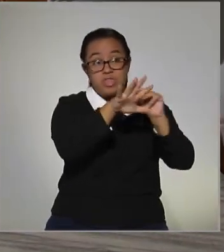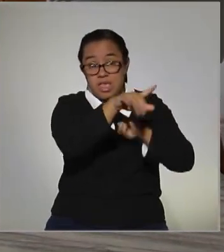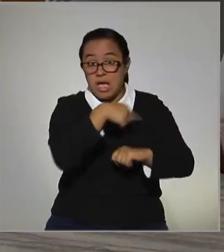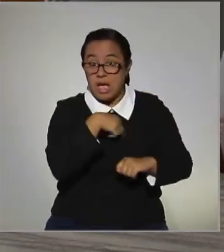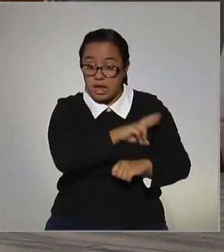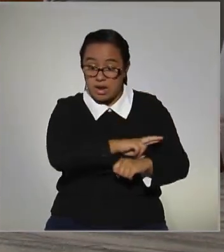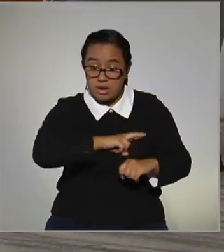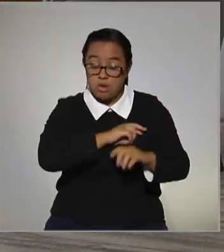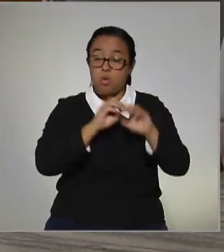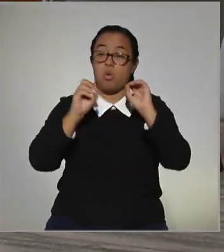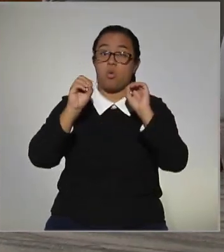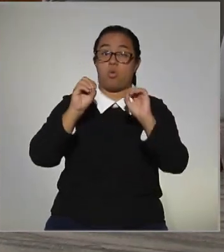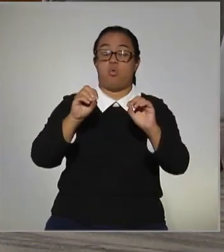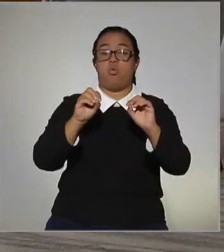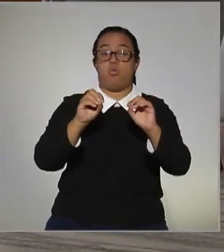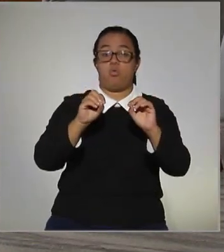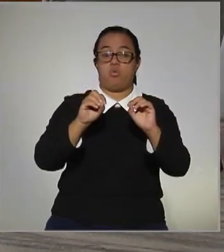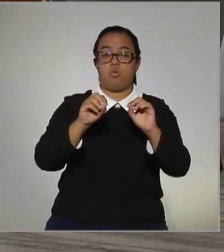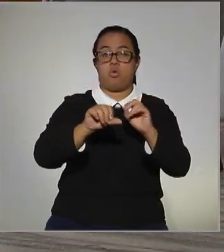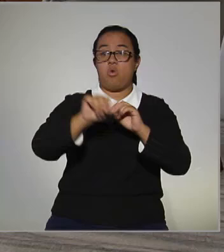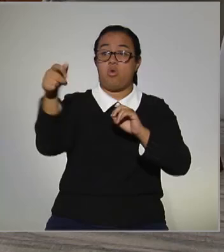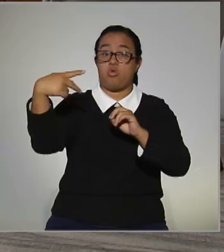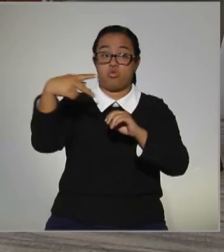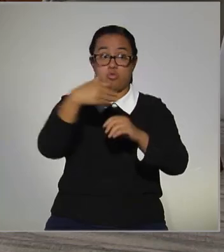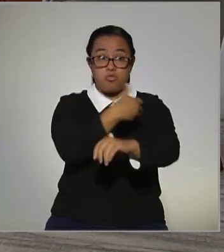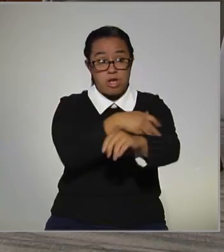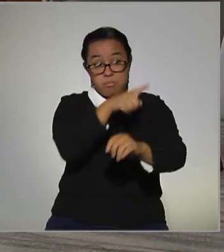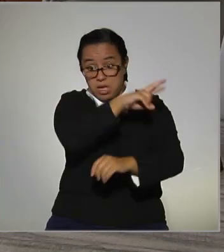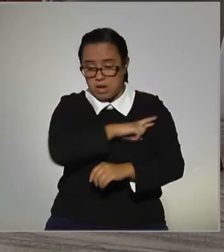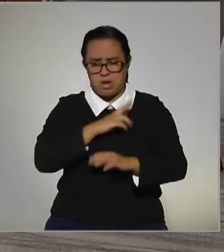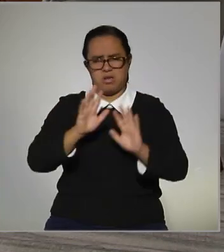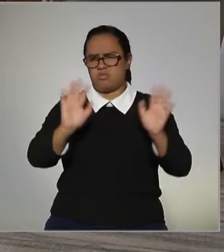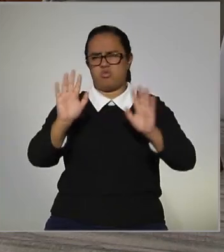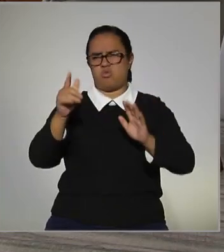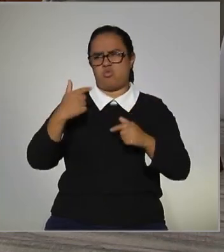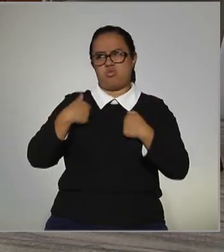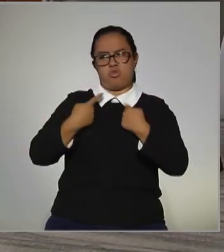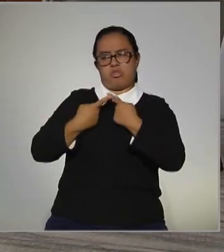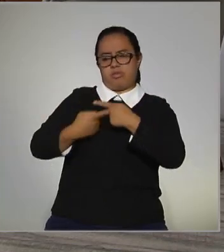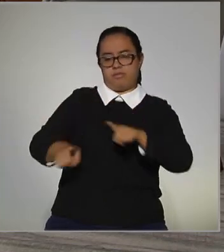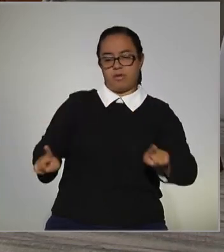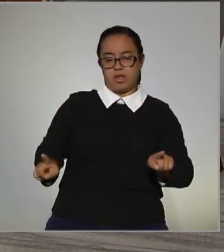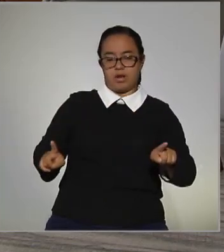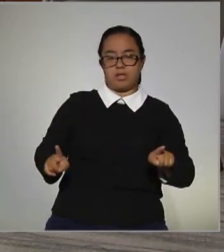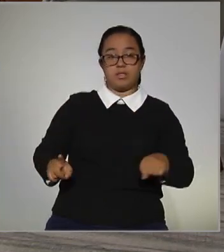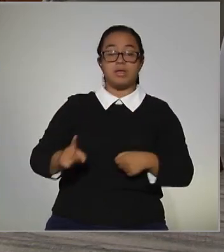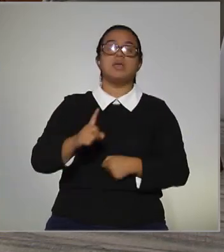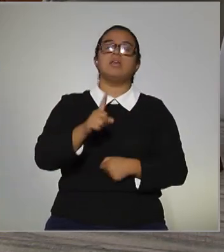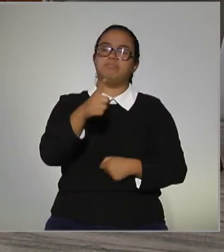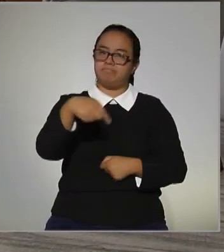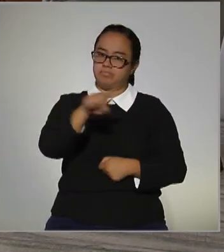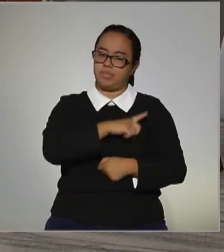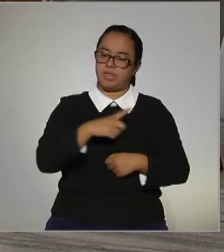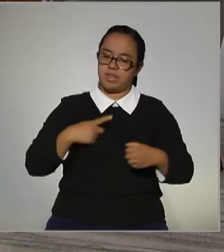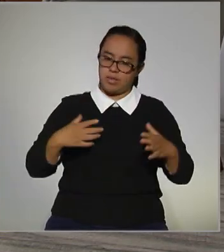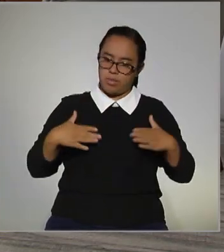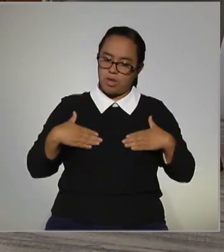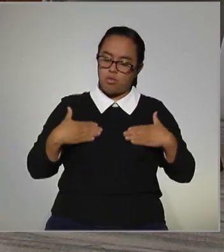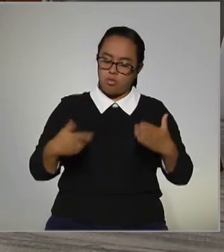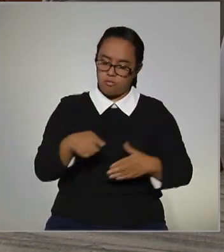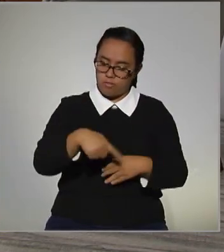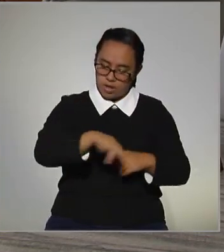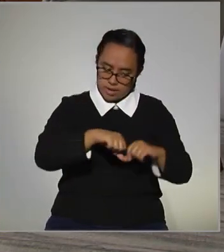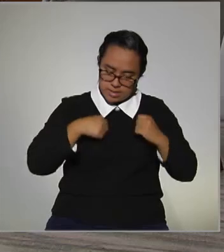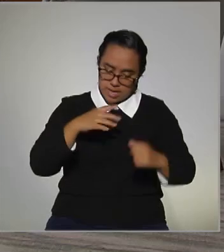a tus rencores con tu otra familia. Entonces, confiemos en esa capacidad que tienen ellos de